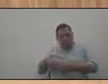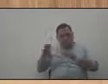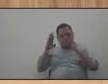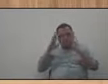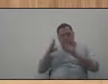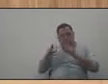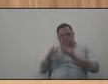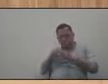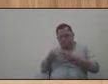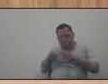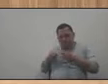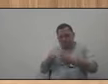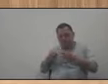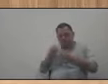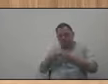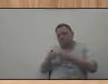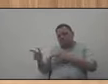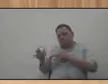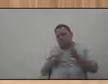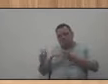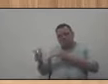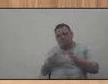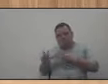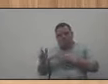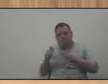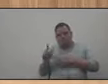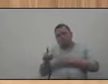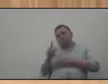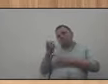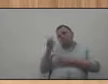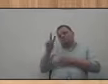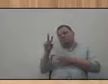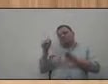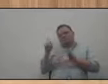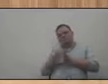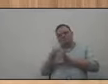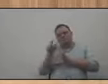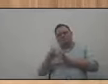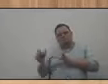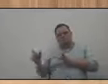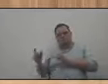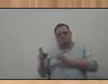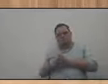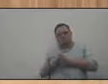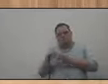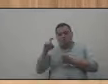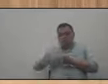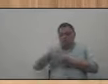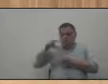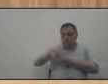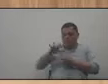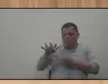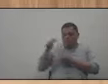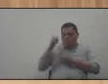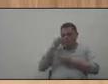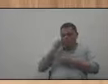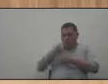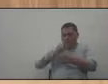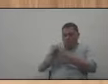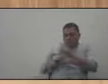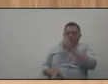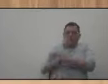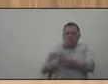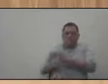Hoy tenemos alrededor de una población de 12.000 usuarios afectados por esta enfermedad que han